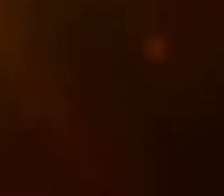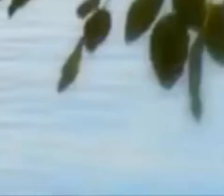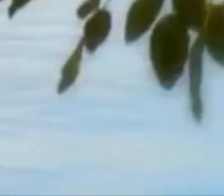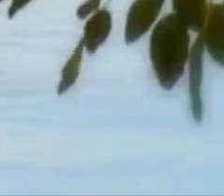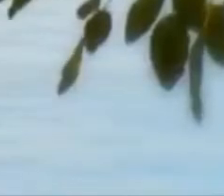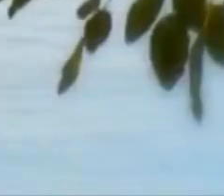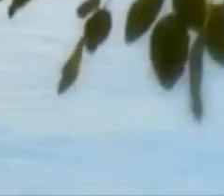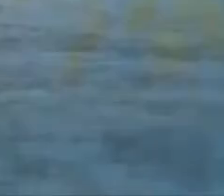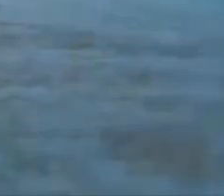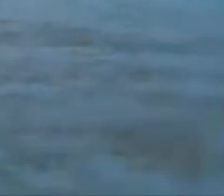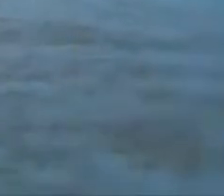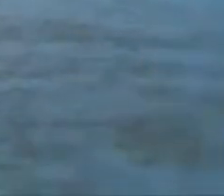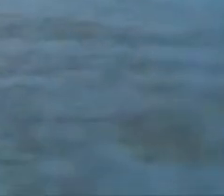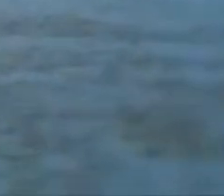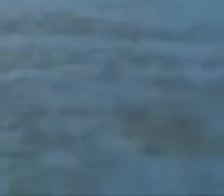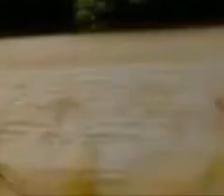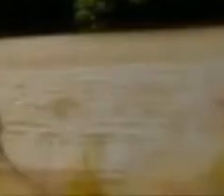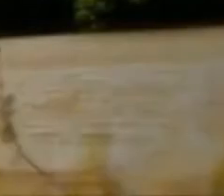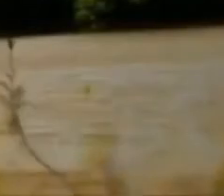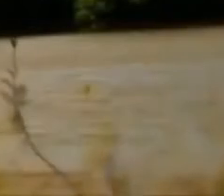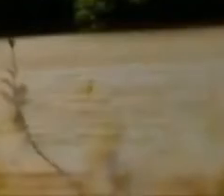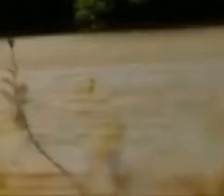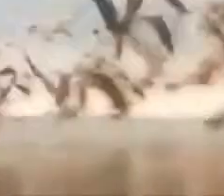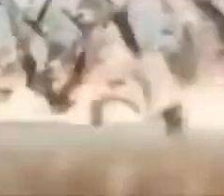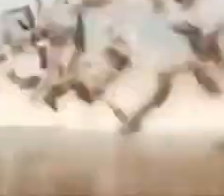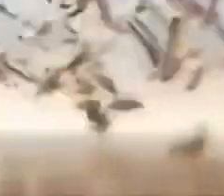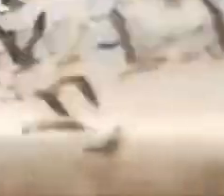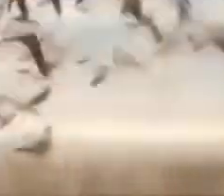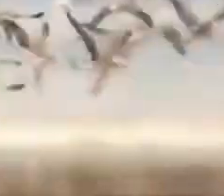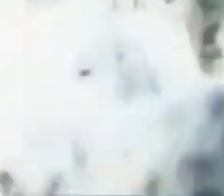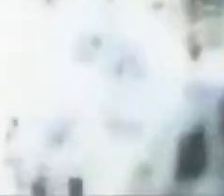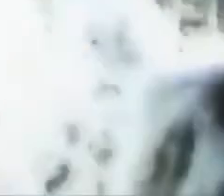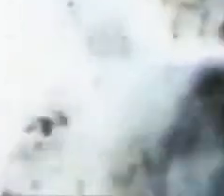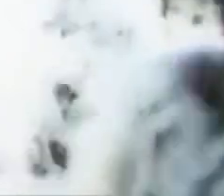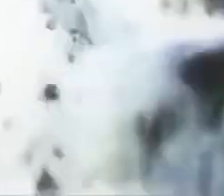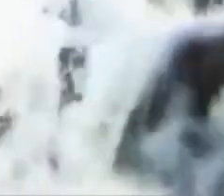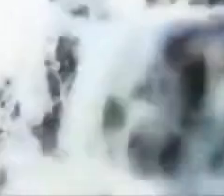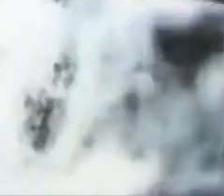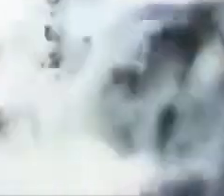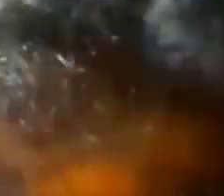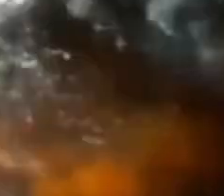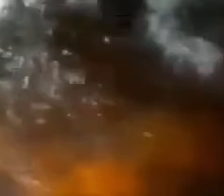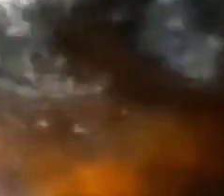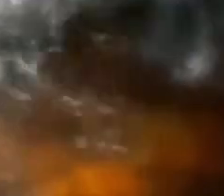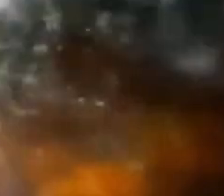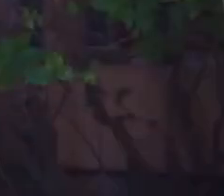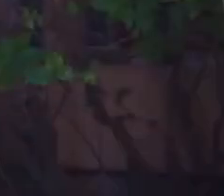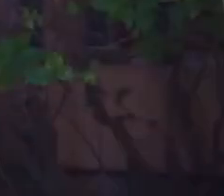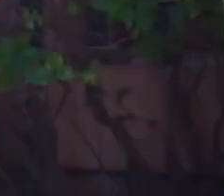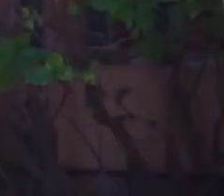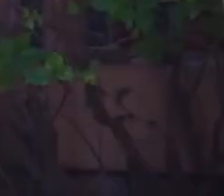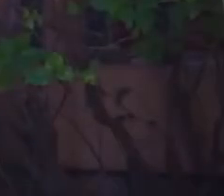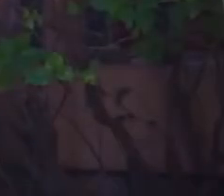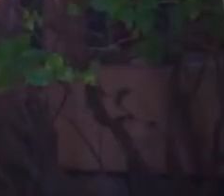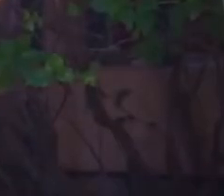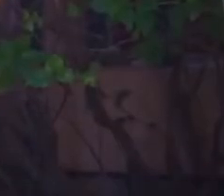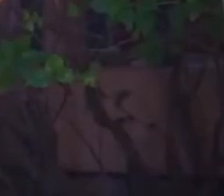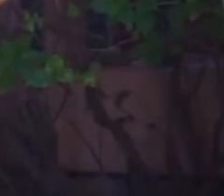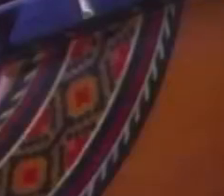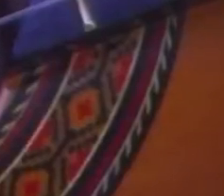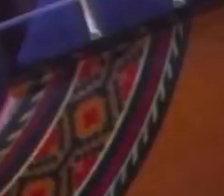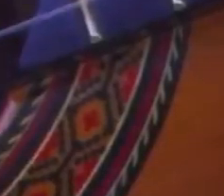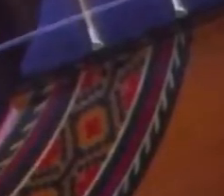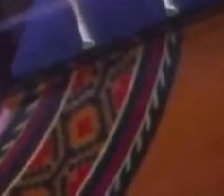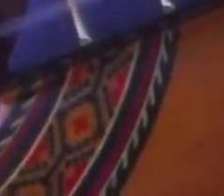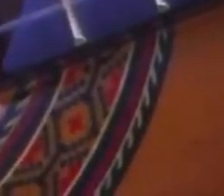maravilloso talismán, son dos leyendas de plata, el Cocibo y